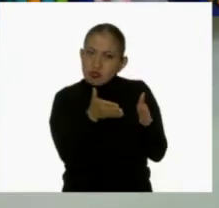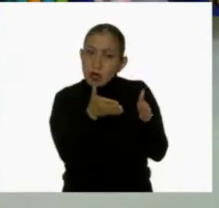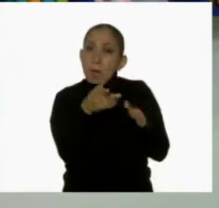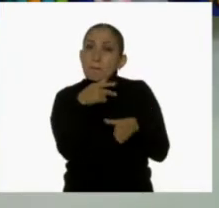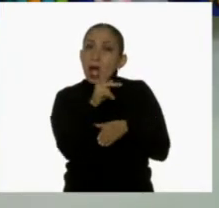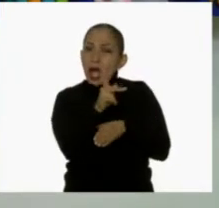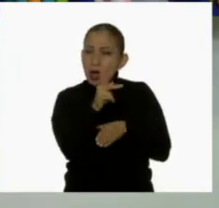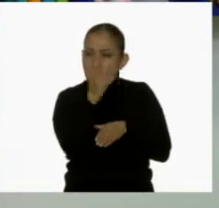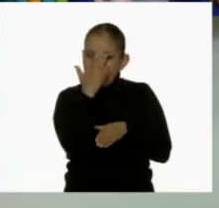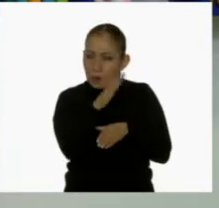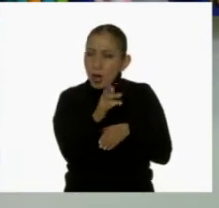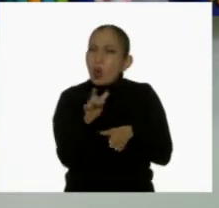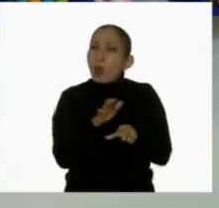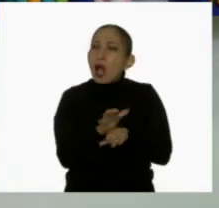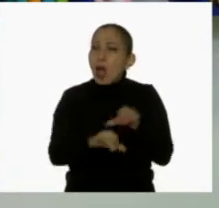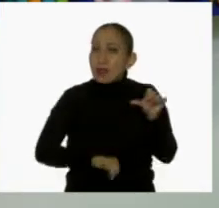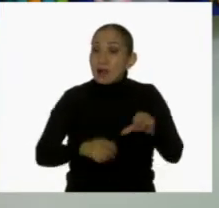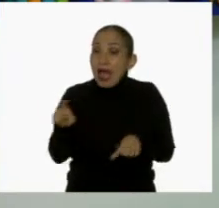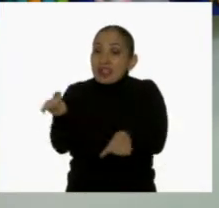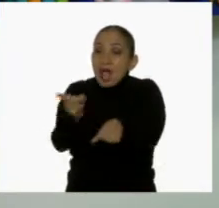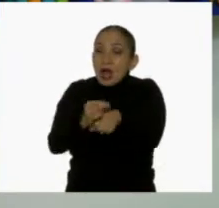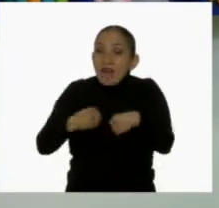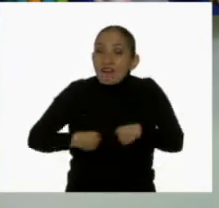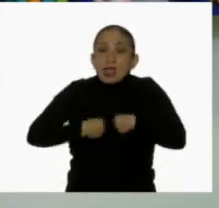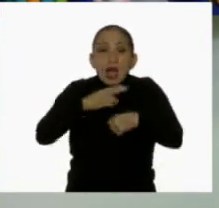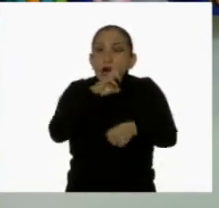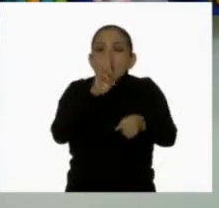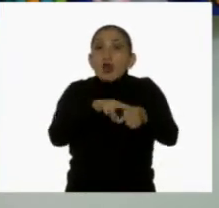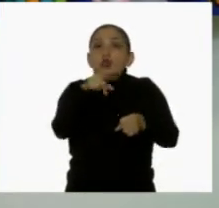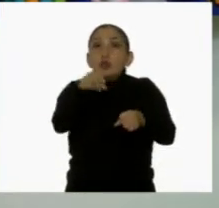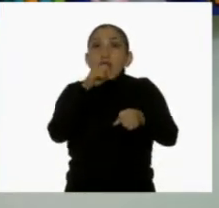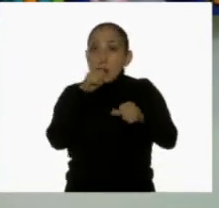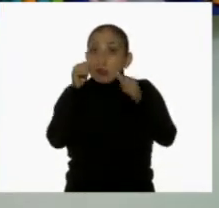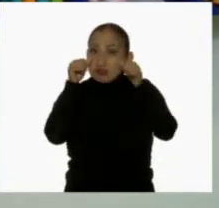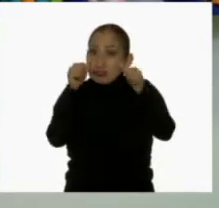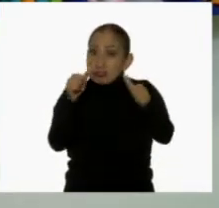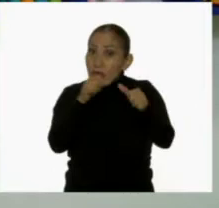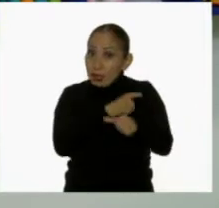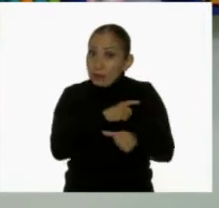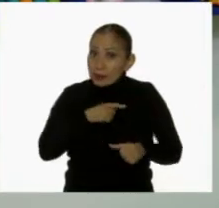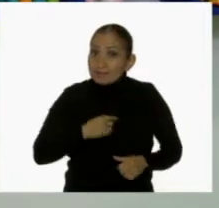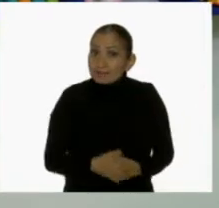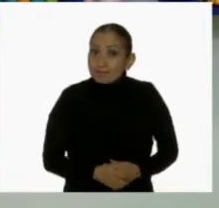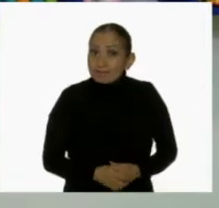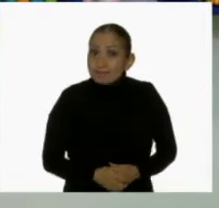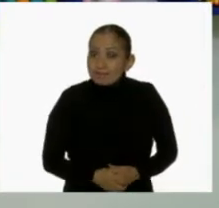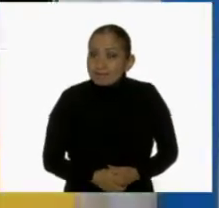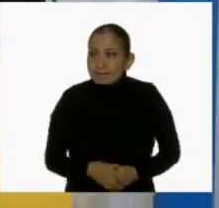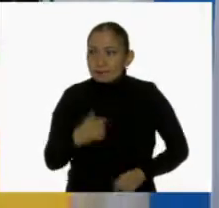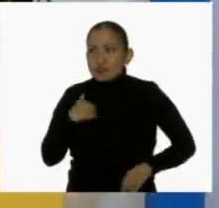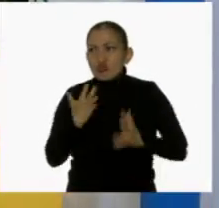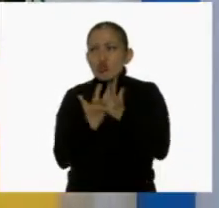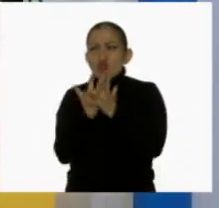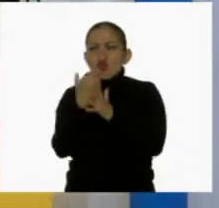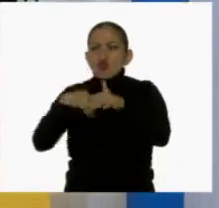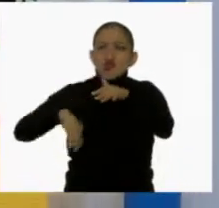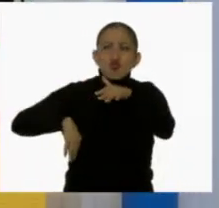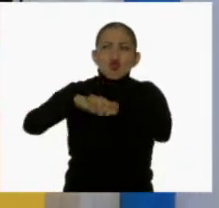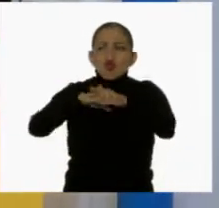pero ¿sabes en qué actividades diarias también necesitas estar en tu máxima concentración? Mi máxima